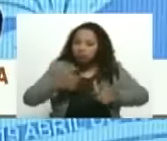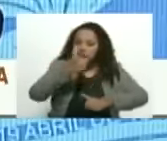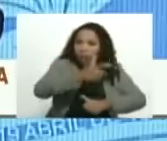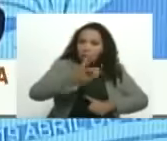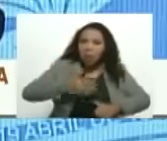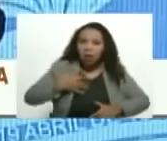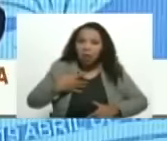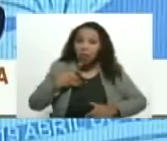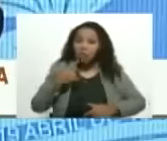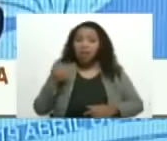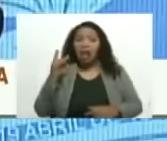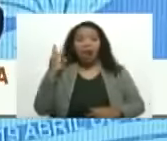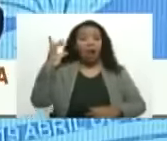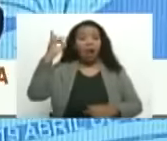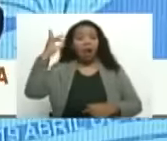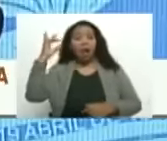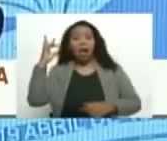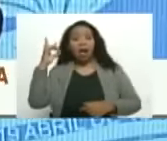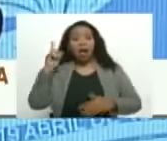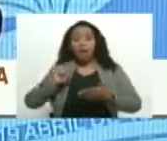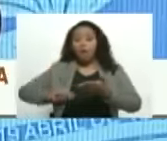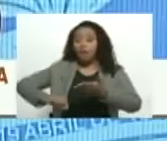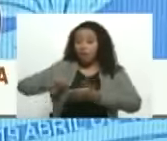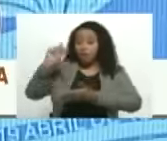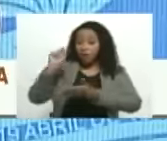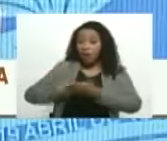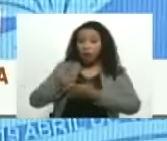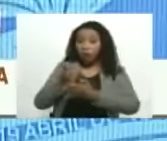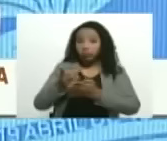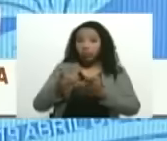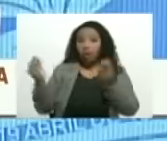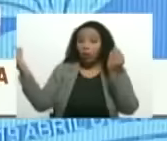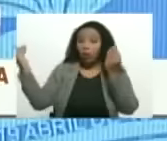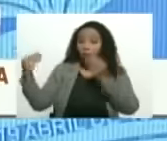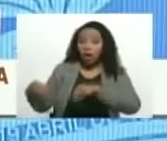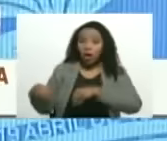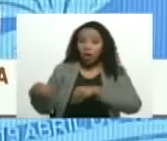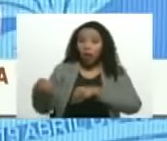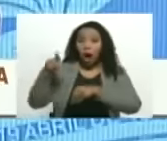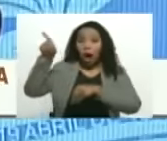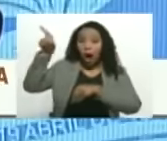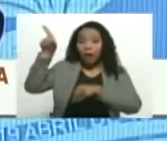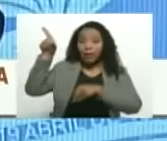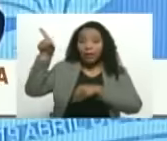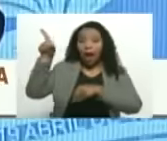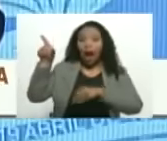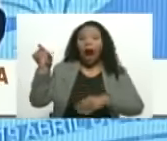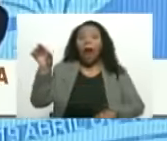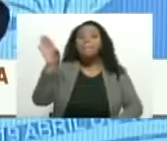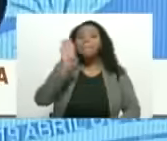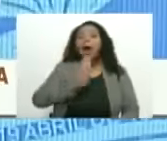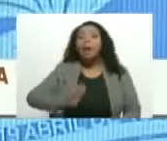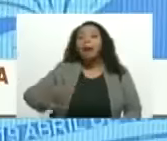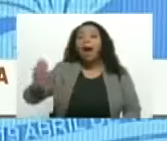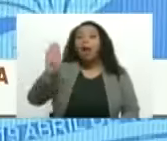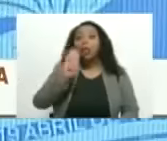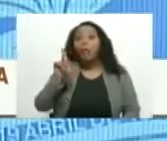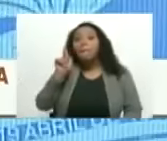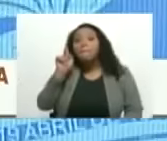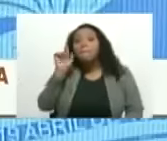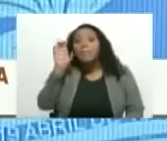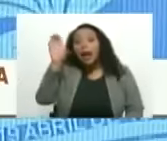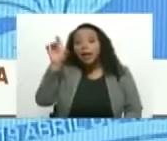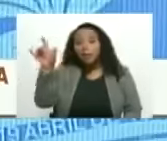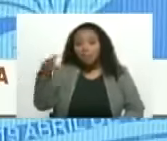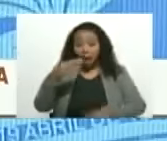pasan hablando de eso. Y firmamos un documento, un acuerdo en Bridgeton, capital de Barbados, para que se